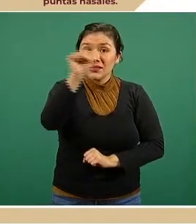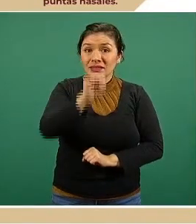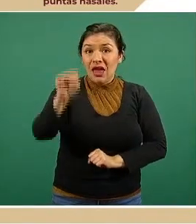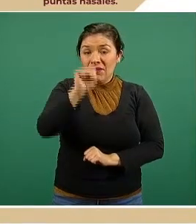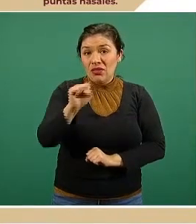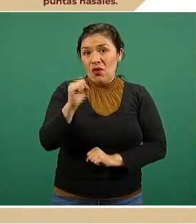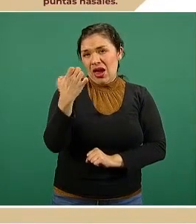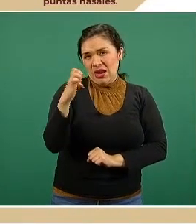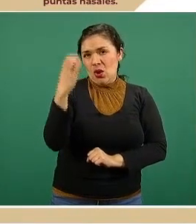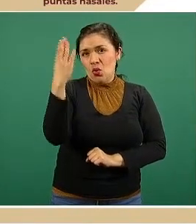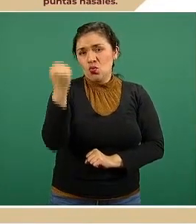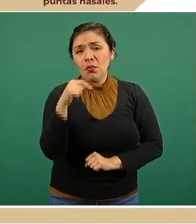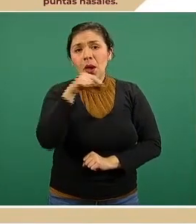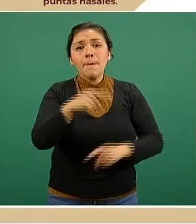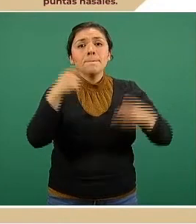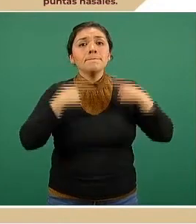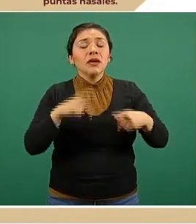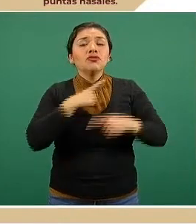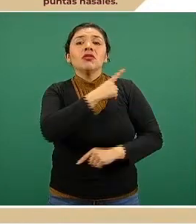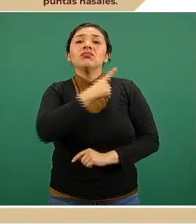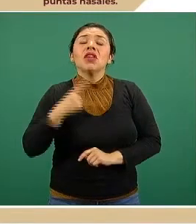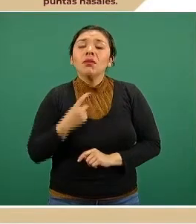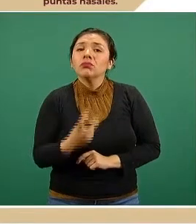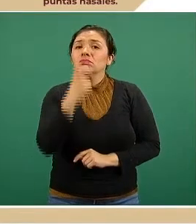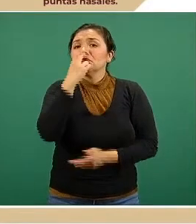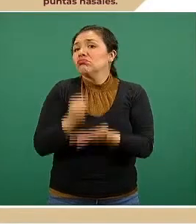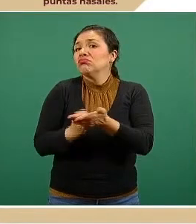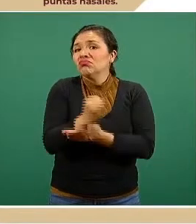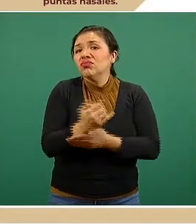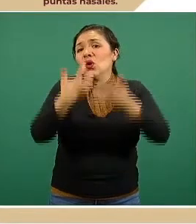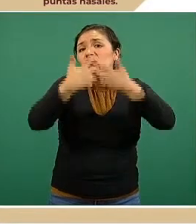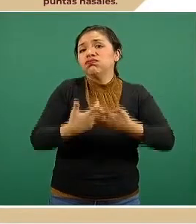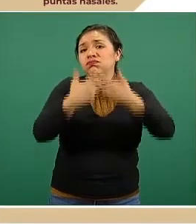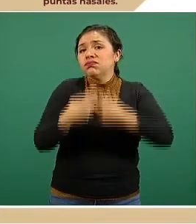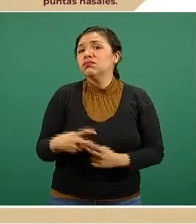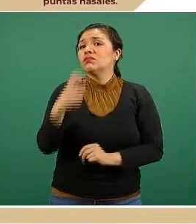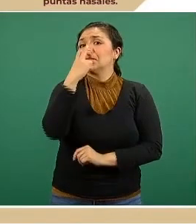9 de enero, el paciente tenga que ser intubado. El día de hoy, a la última